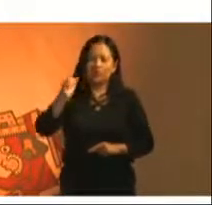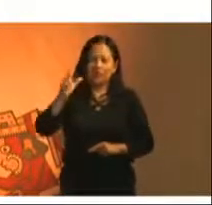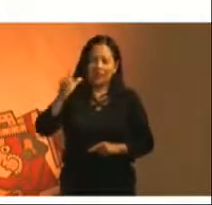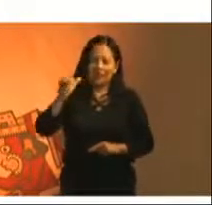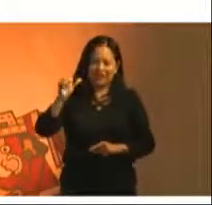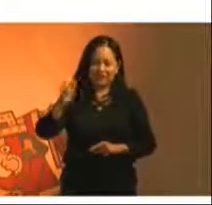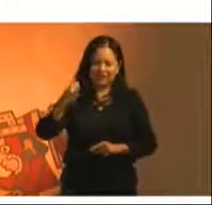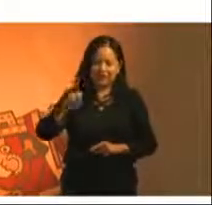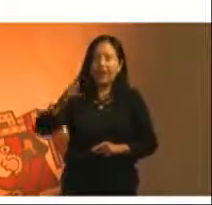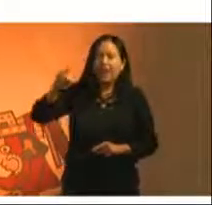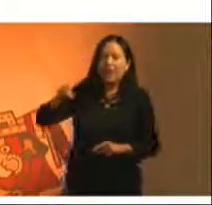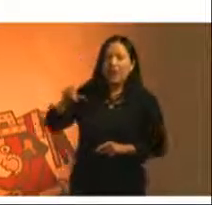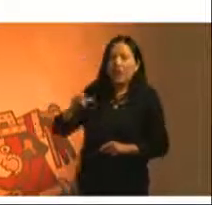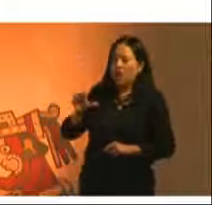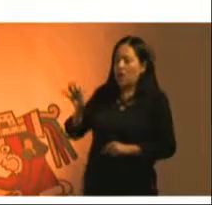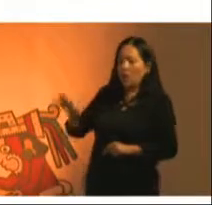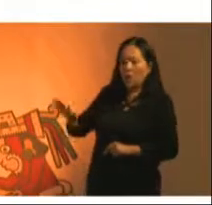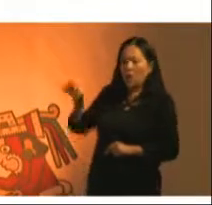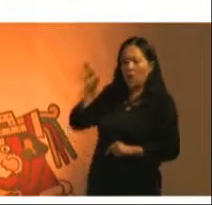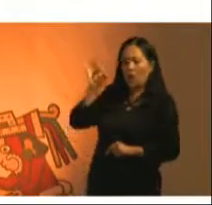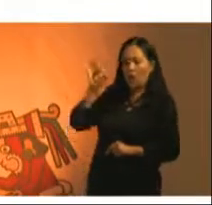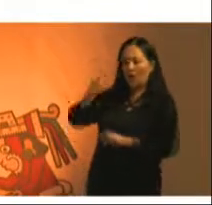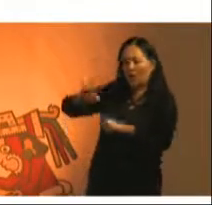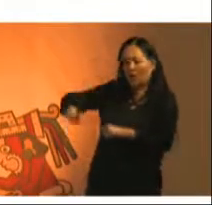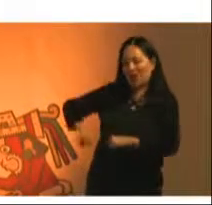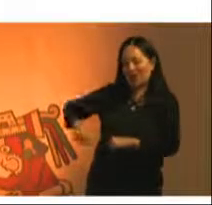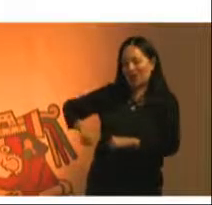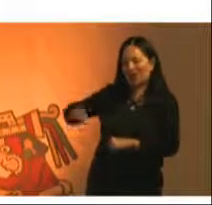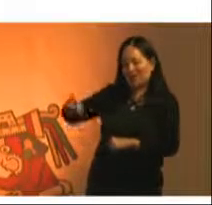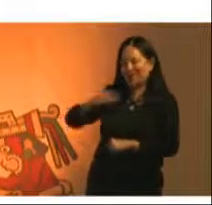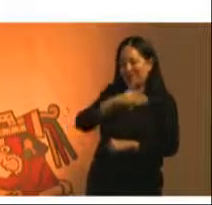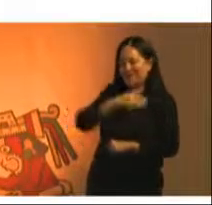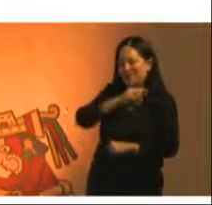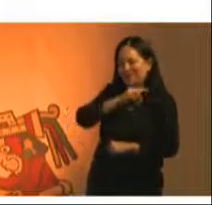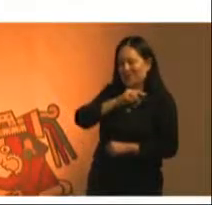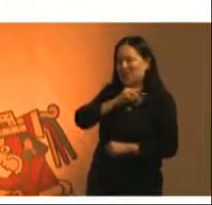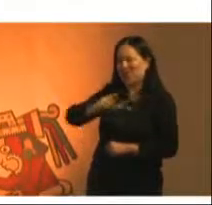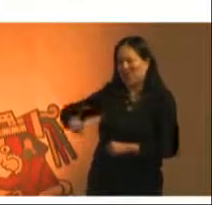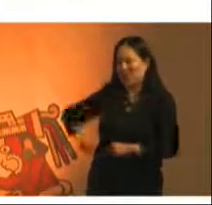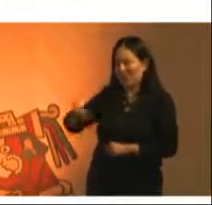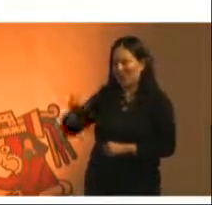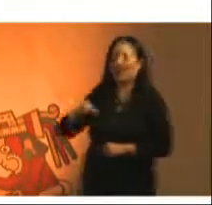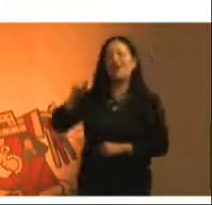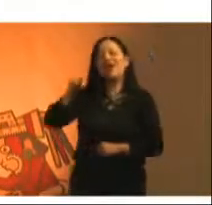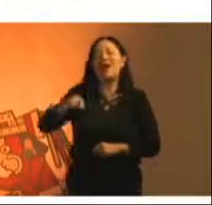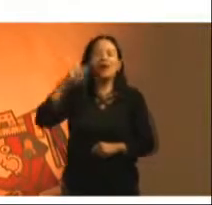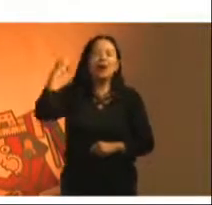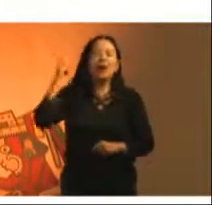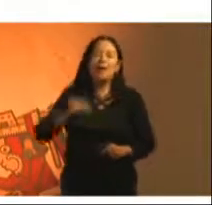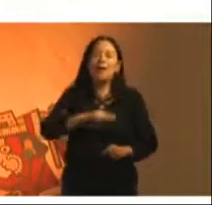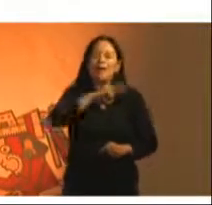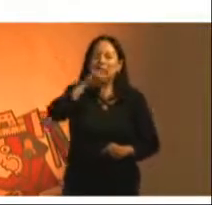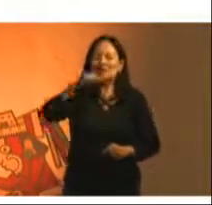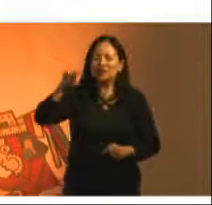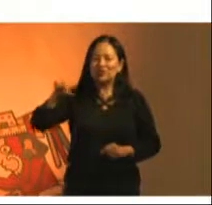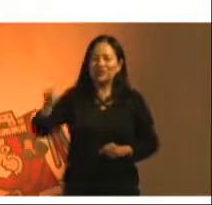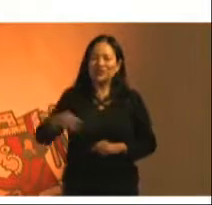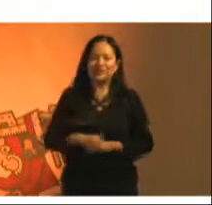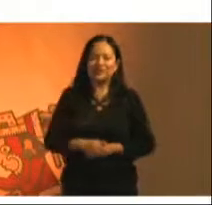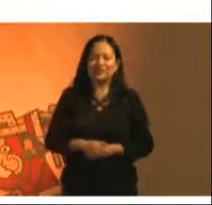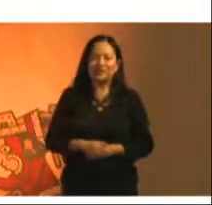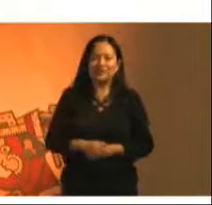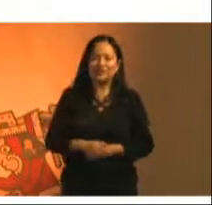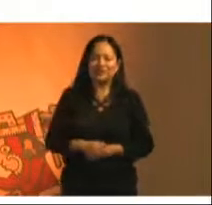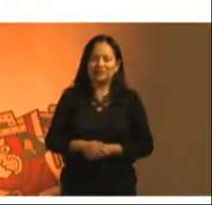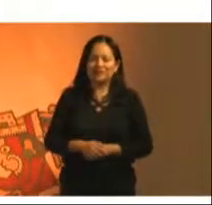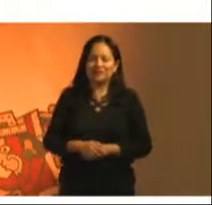en una época en que precisamente los hacendados de la hacienda de cantabria habían ya capturado a primo tapia y